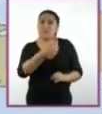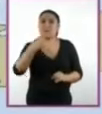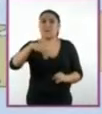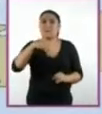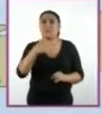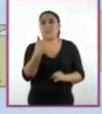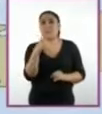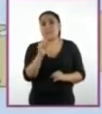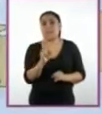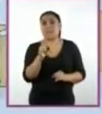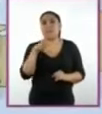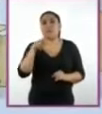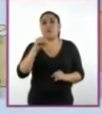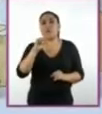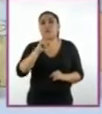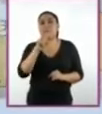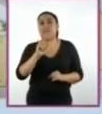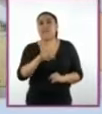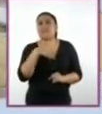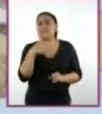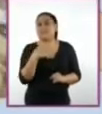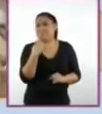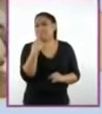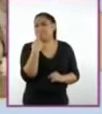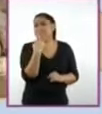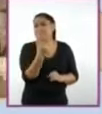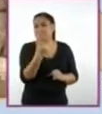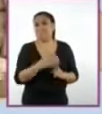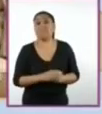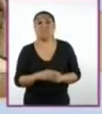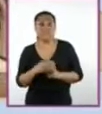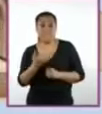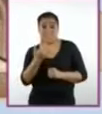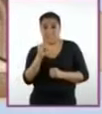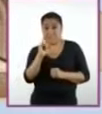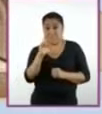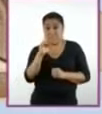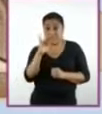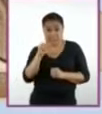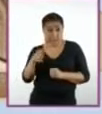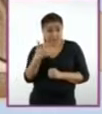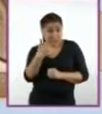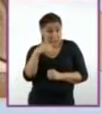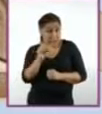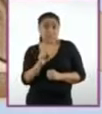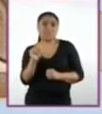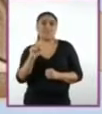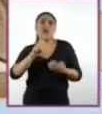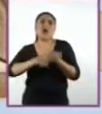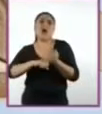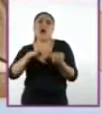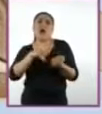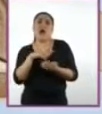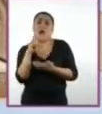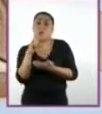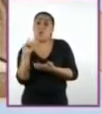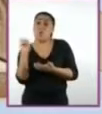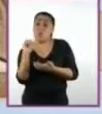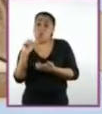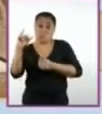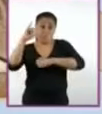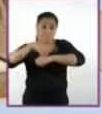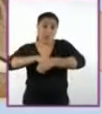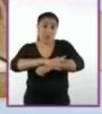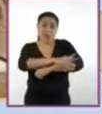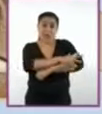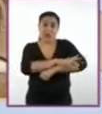como gas mostaza por el olor de sus vapores. Pero la hiperita no es un gas, sino un líquido que en contacto con la